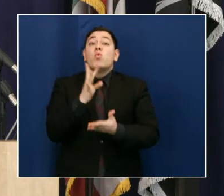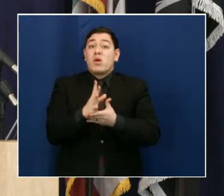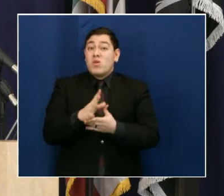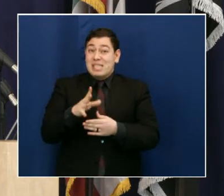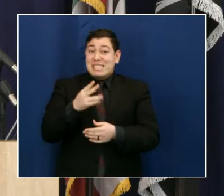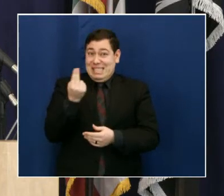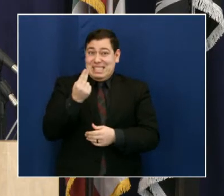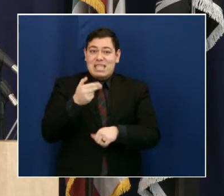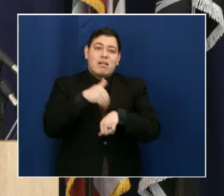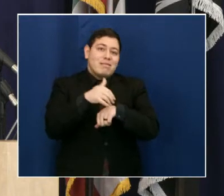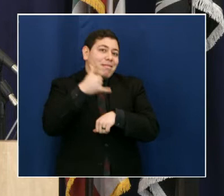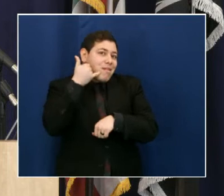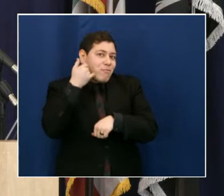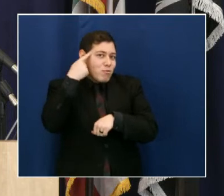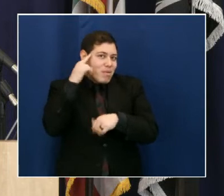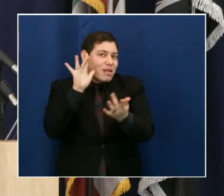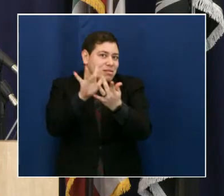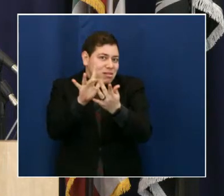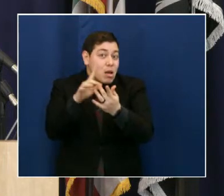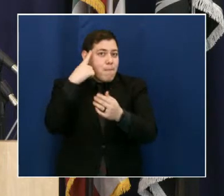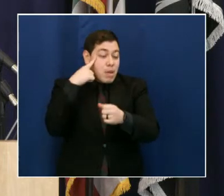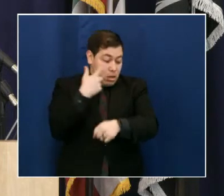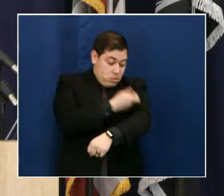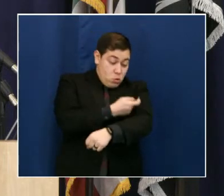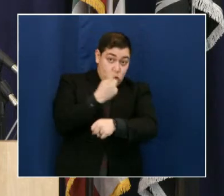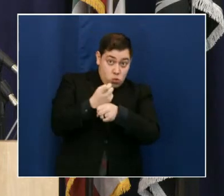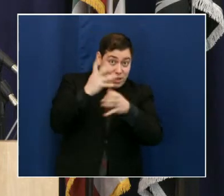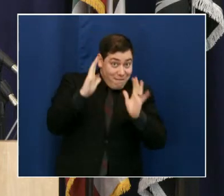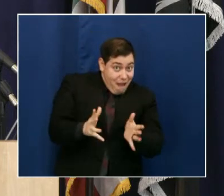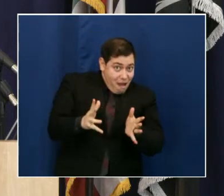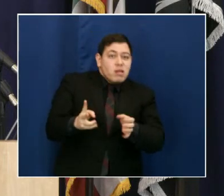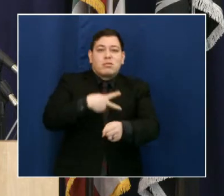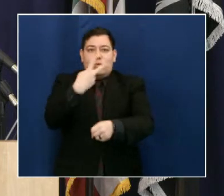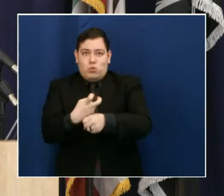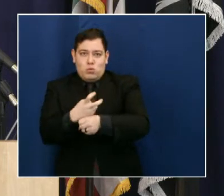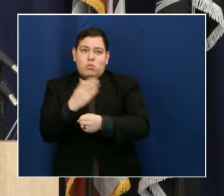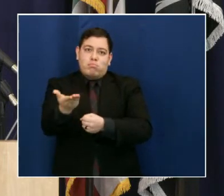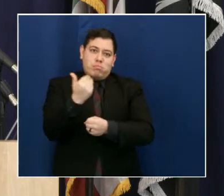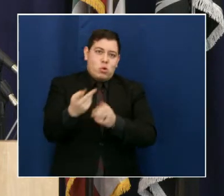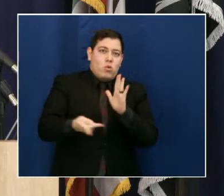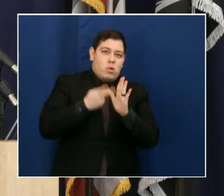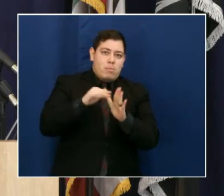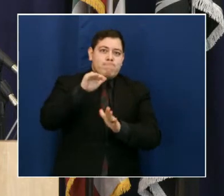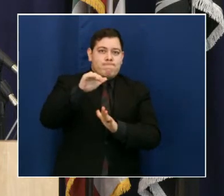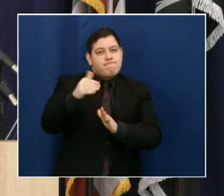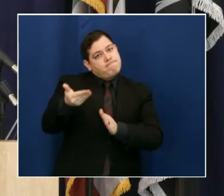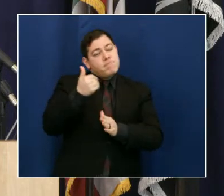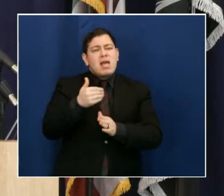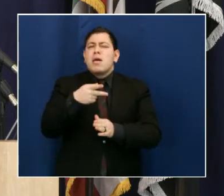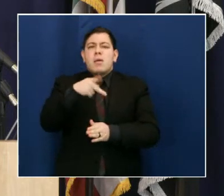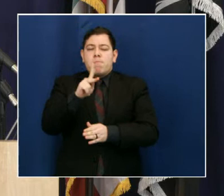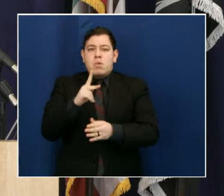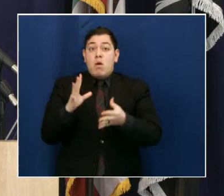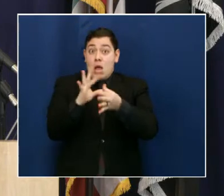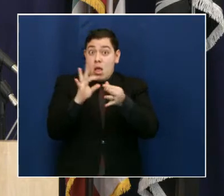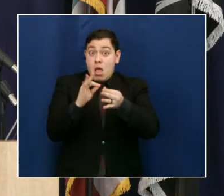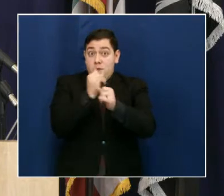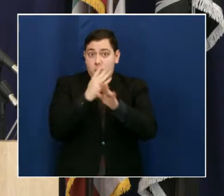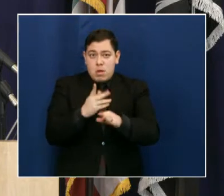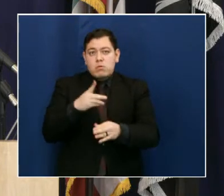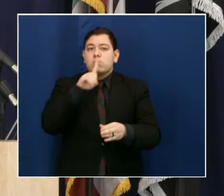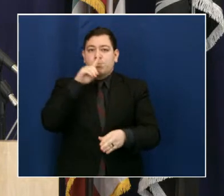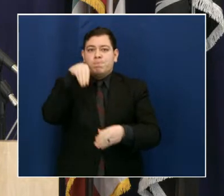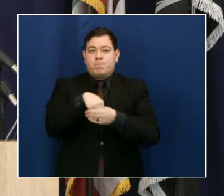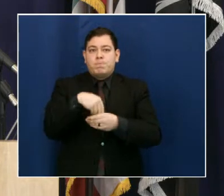regresar por su segunda vacuna. Así que estamos comprometidos para que toda la información sea confidencial y privada para todas las personas. Gracias.